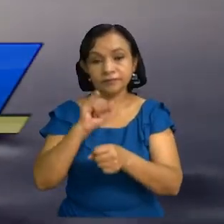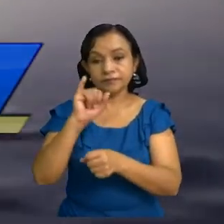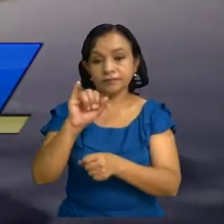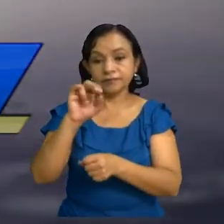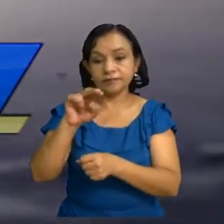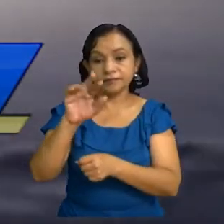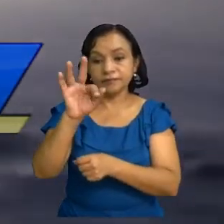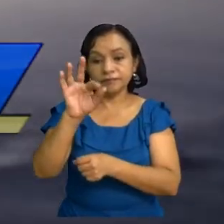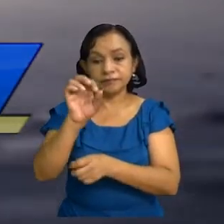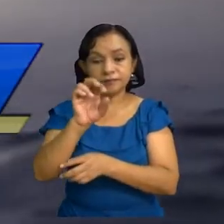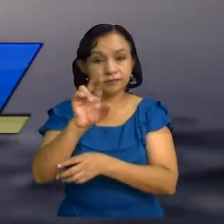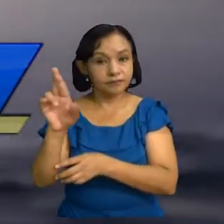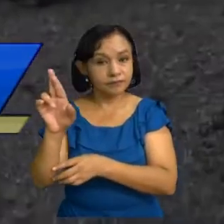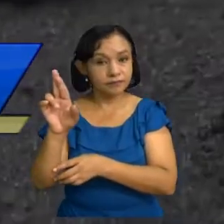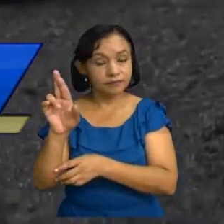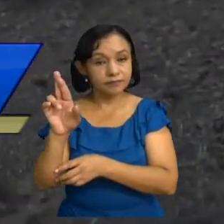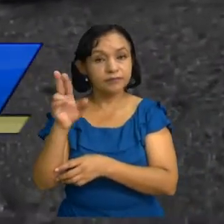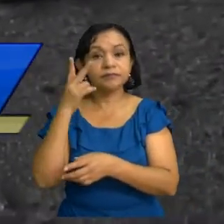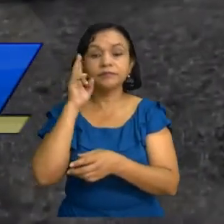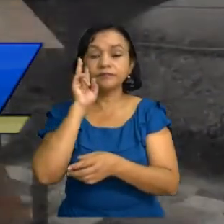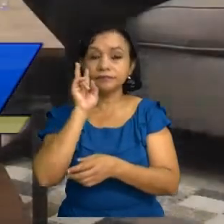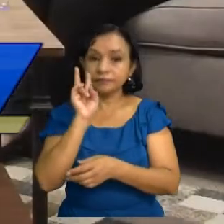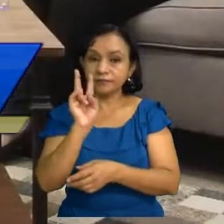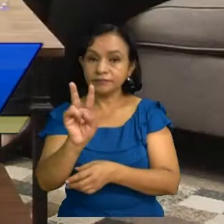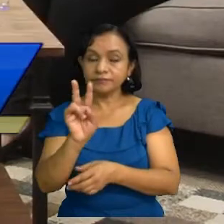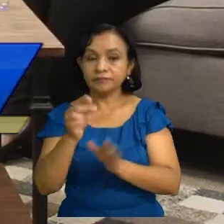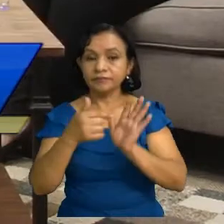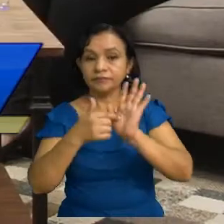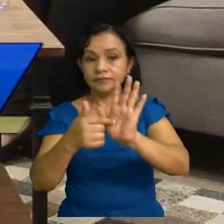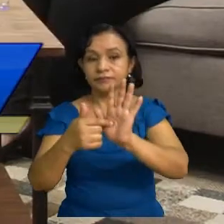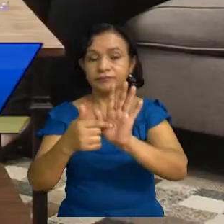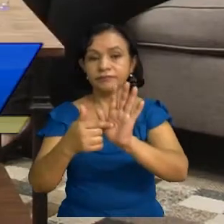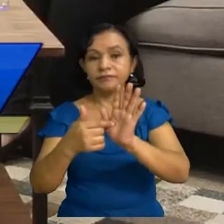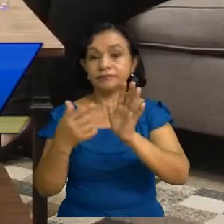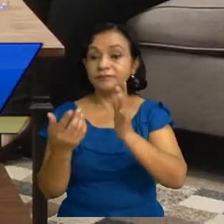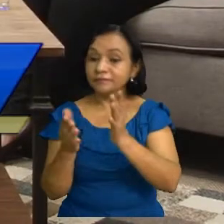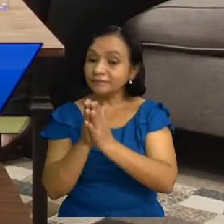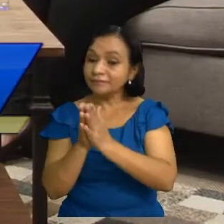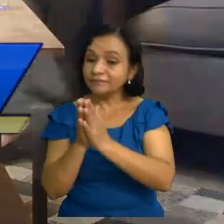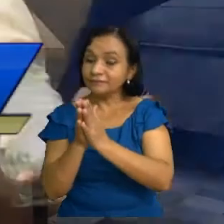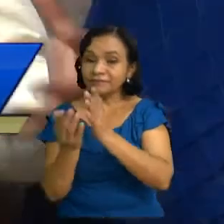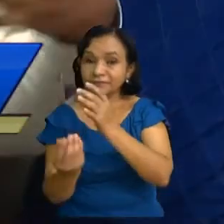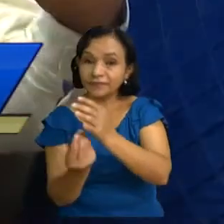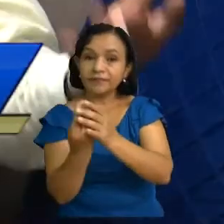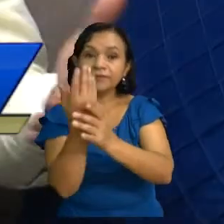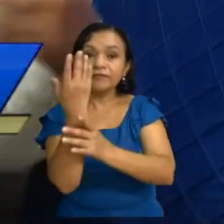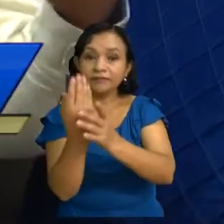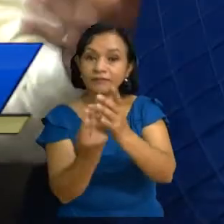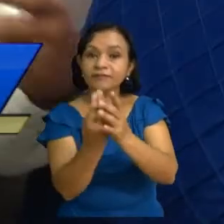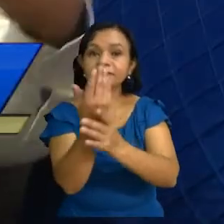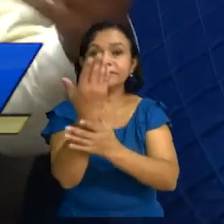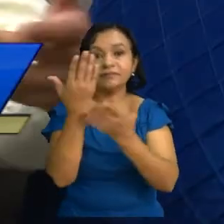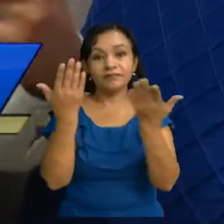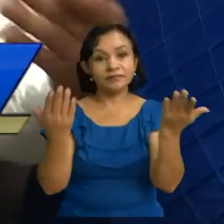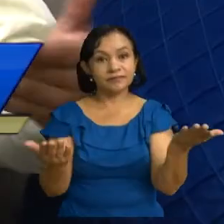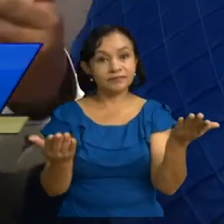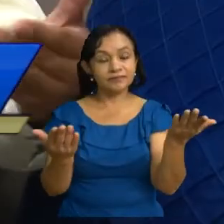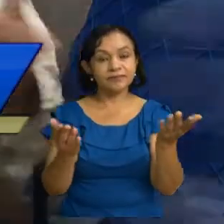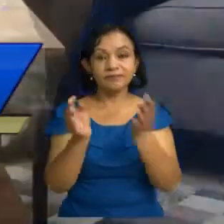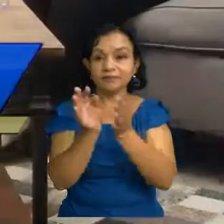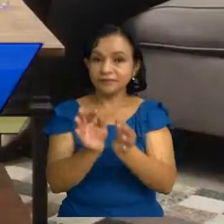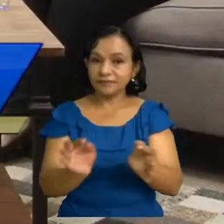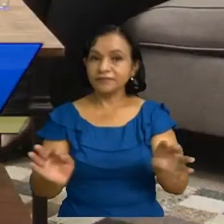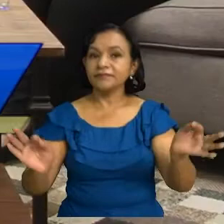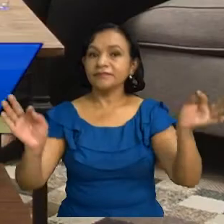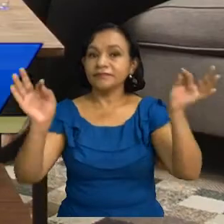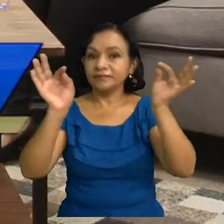no quisiera decir poder se visibiliza más por ejemplo vamos a reforestar entonces de repente no es